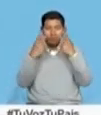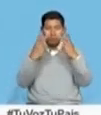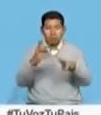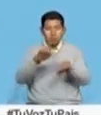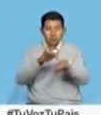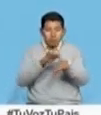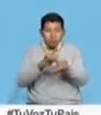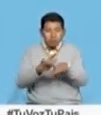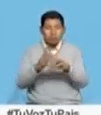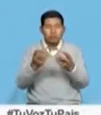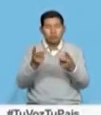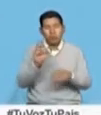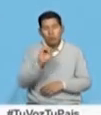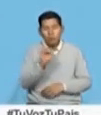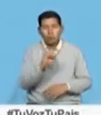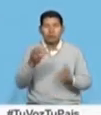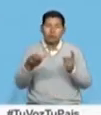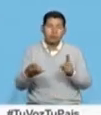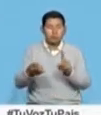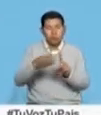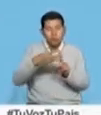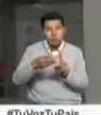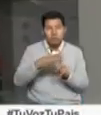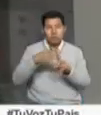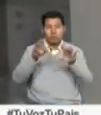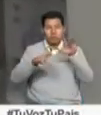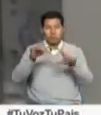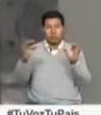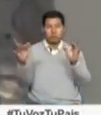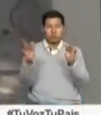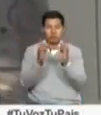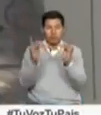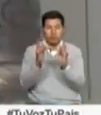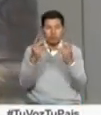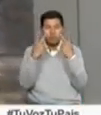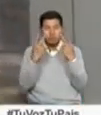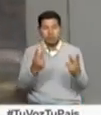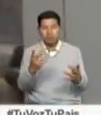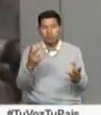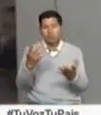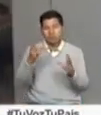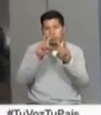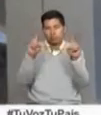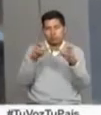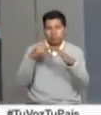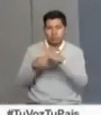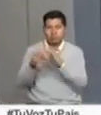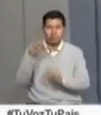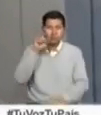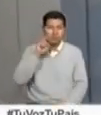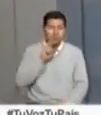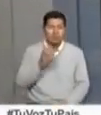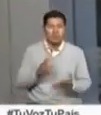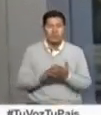o contactarlos vía internet con propósitos sexuales. De acuerdo al Consejo de la Judicatura, durante el 2016 ingresaron